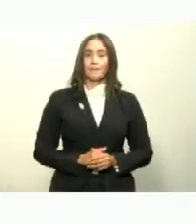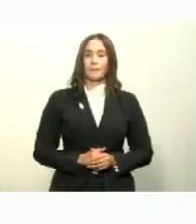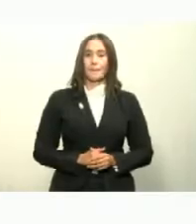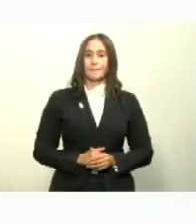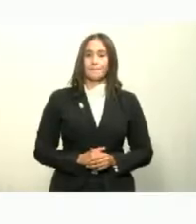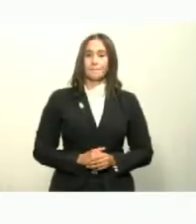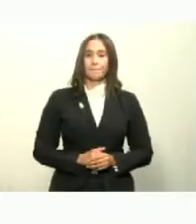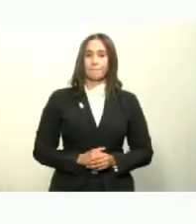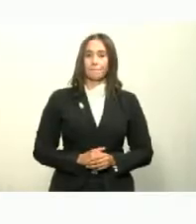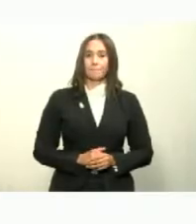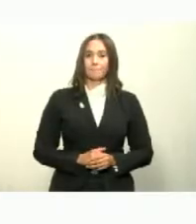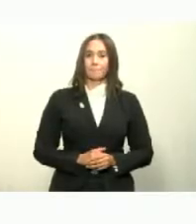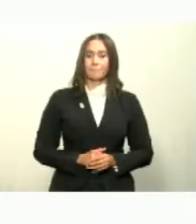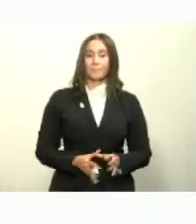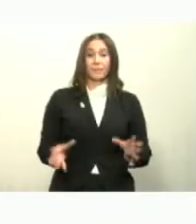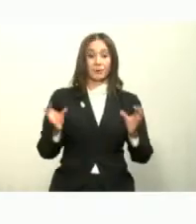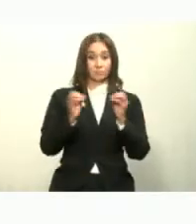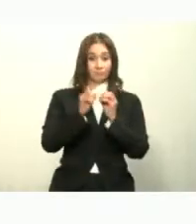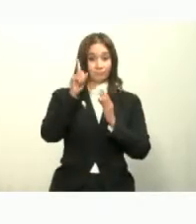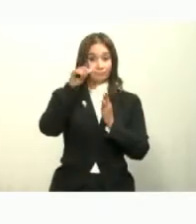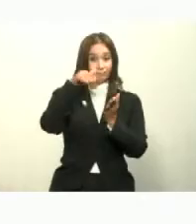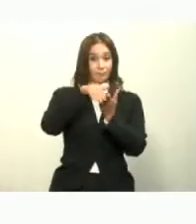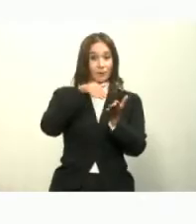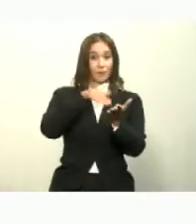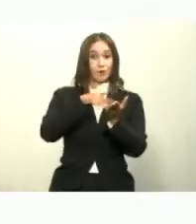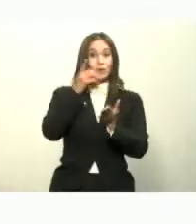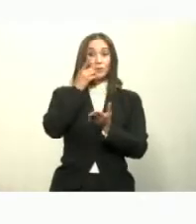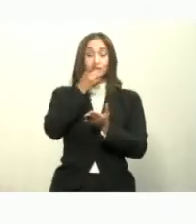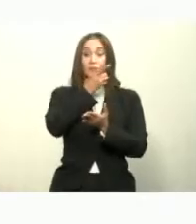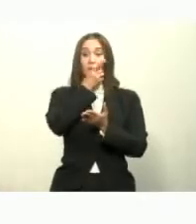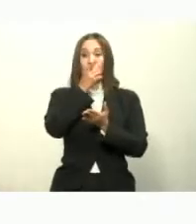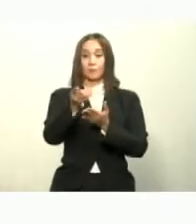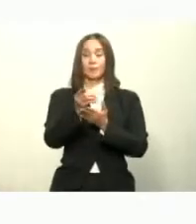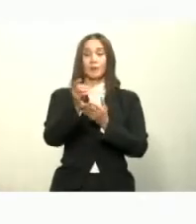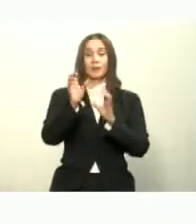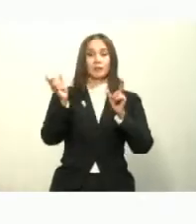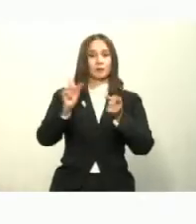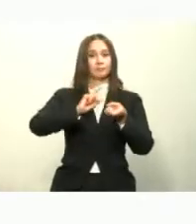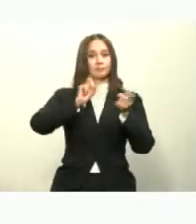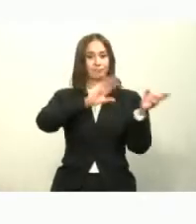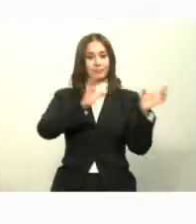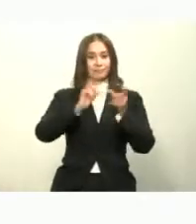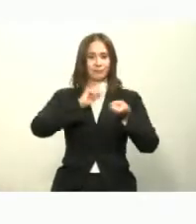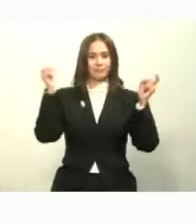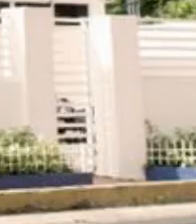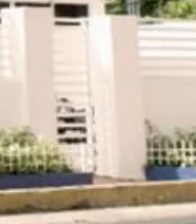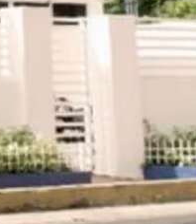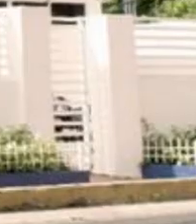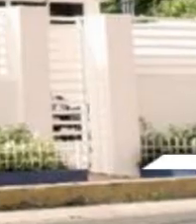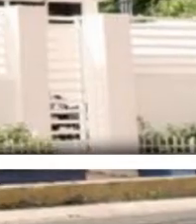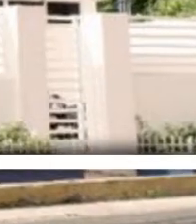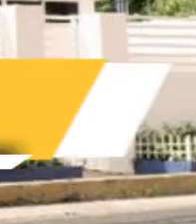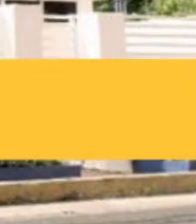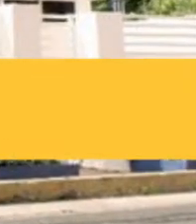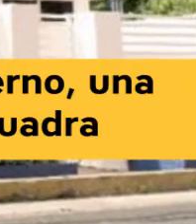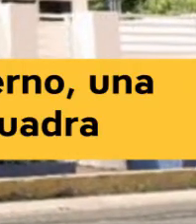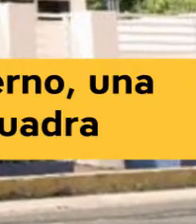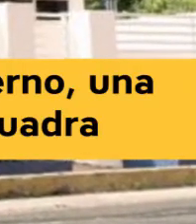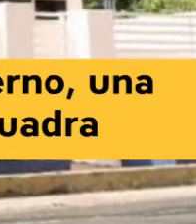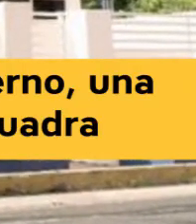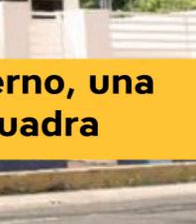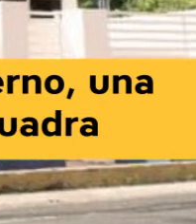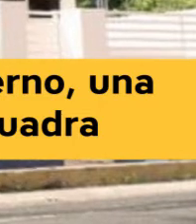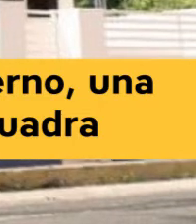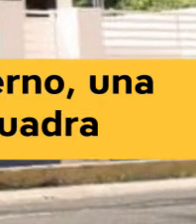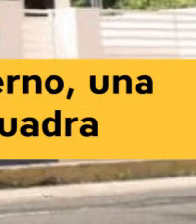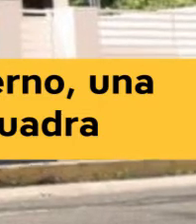tarjetas, debido a que la entidad solicitó 5.000 más porque la cantidad inicial no alcanzó. La mayor cantidad